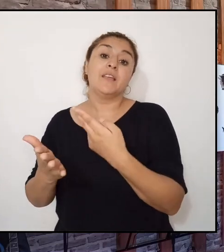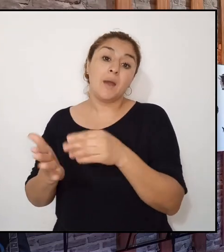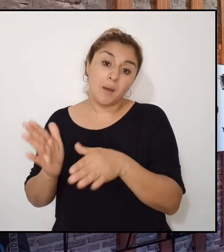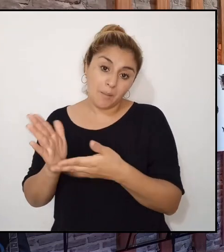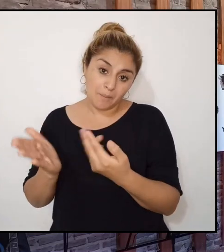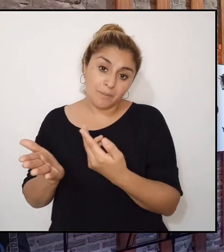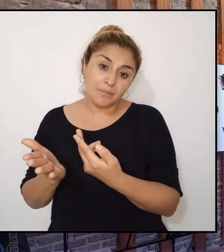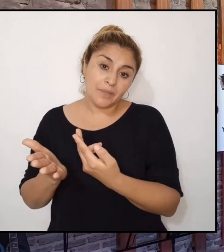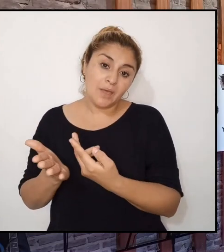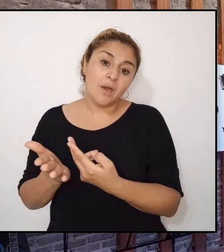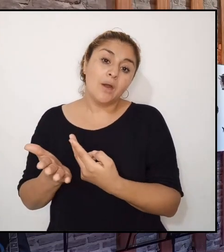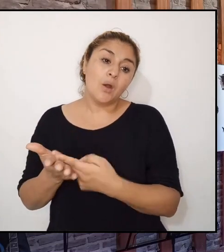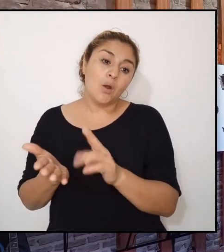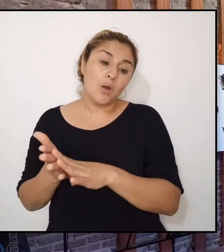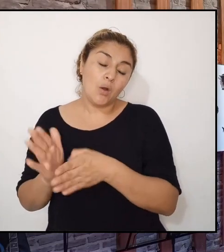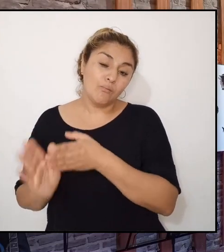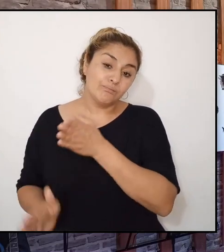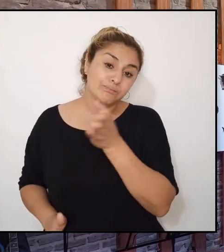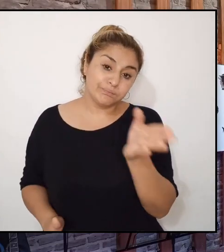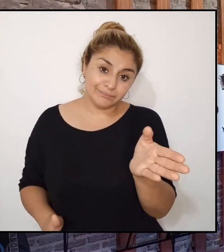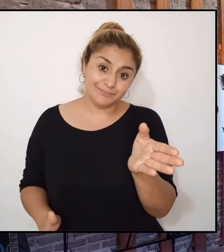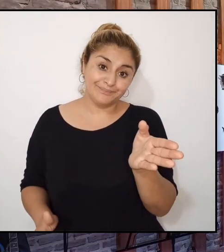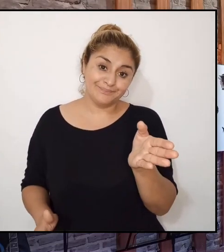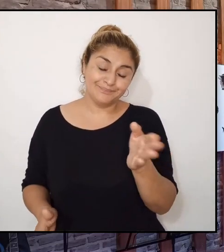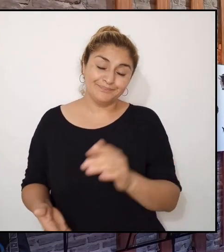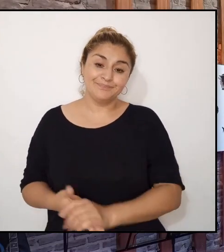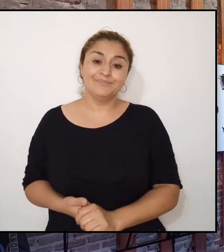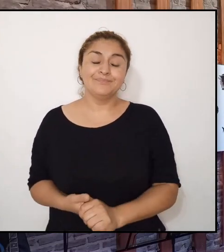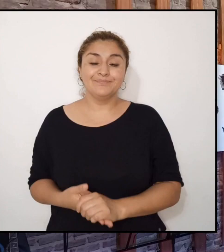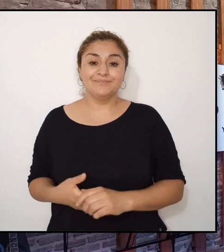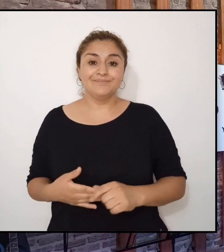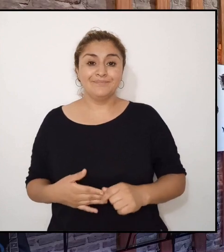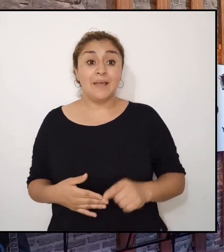Jesús, ¿dónde estabas? No estaba en cualquier lugar, estaba en el templo.